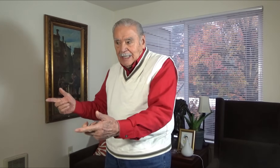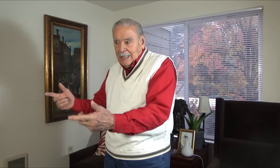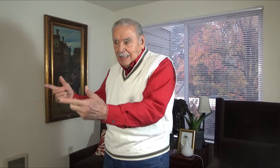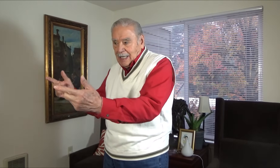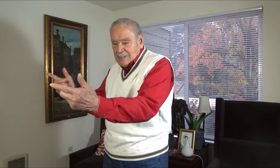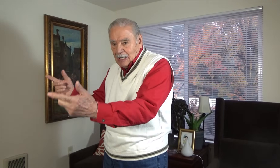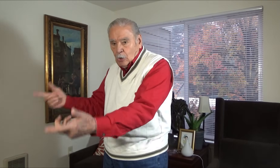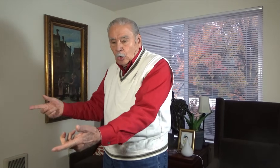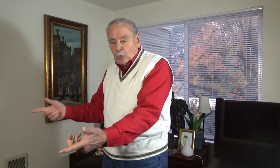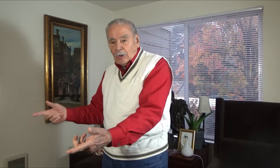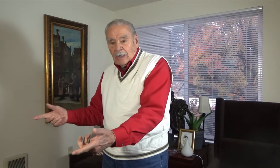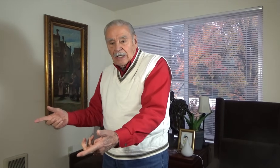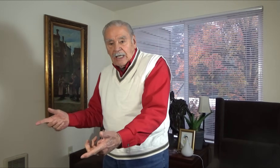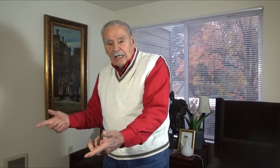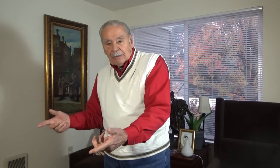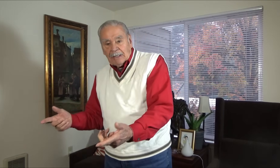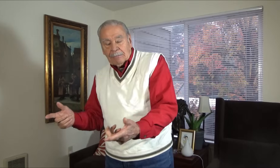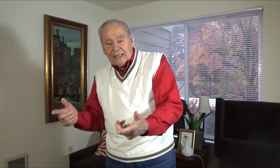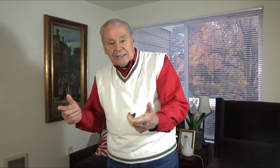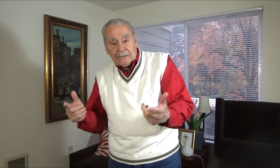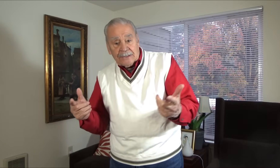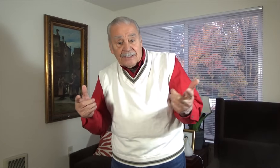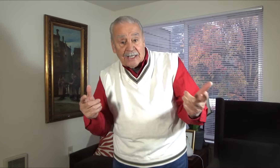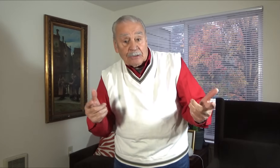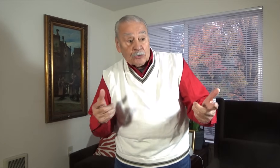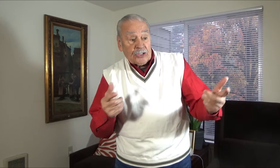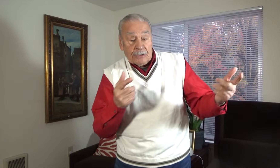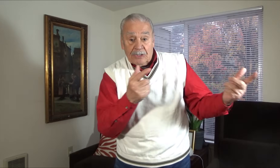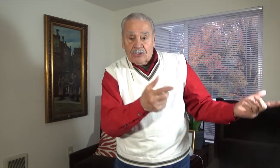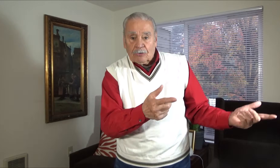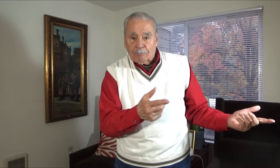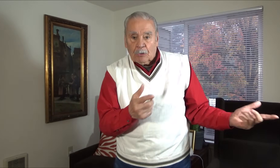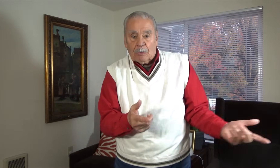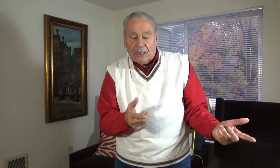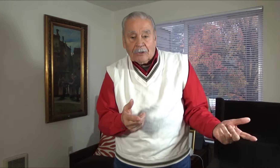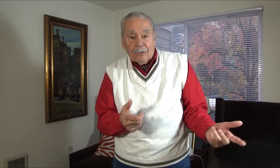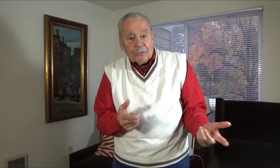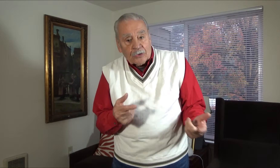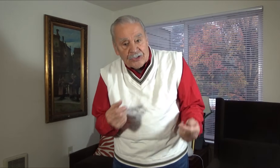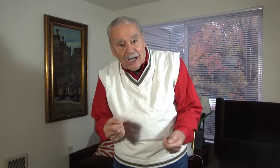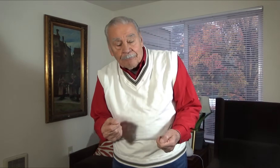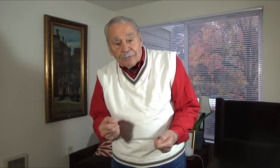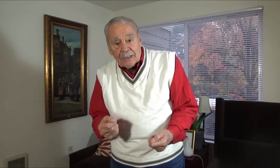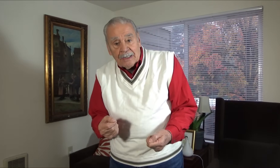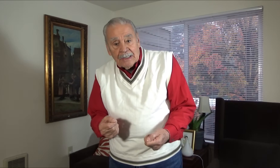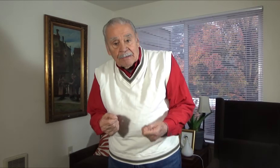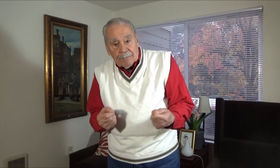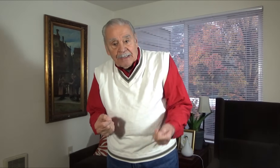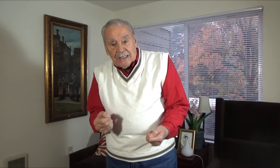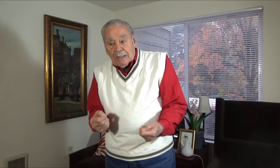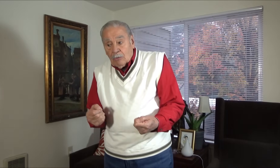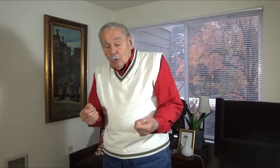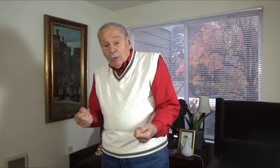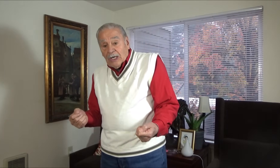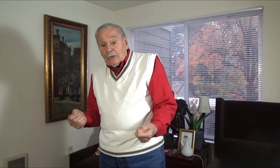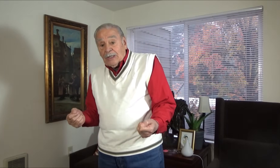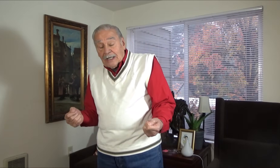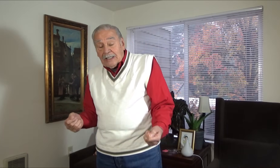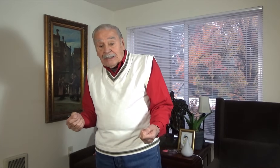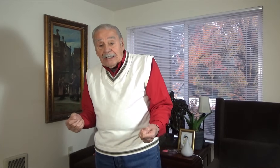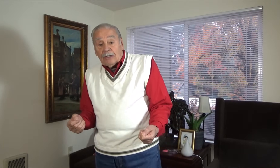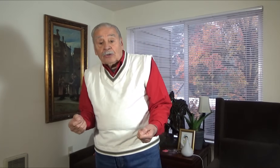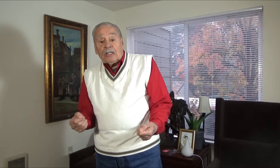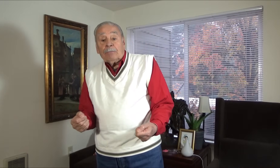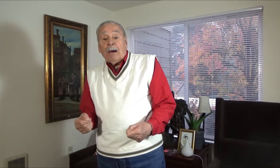mercantilizar la salud, que van a mercantilizar los servicios públicos. O sea, viene un gobierno